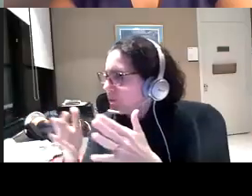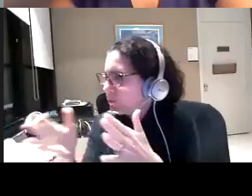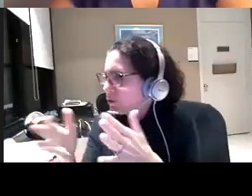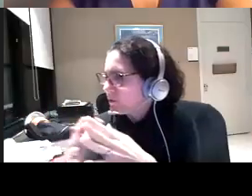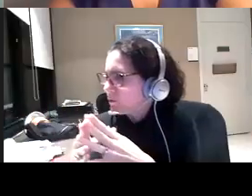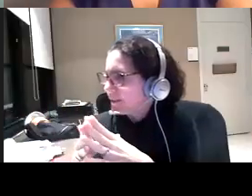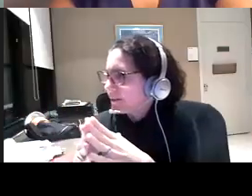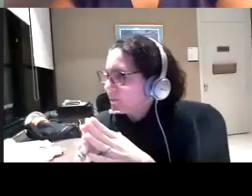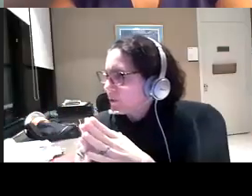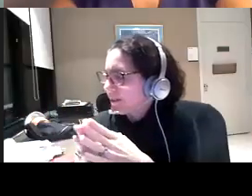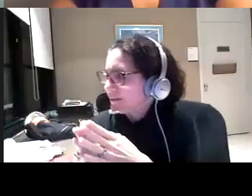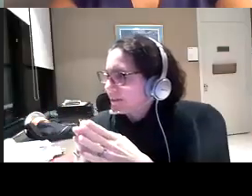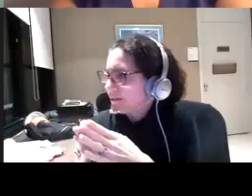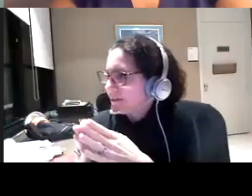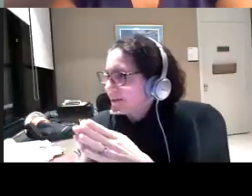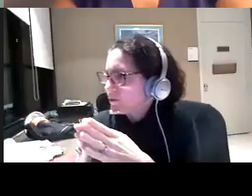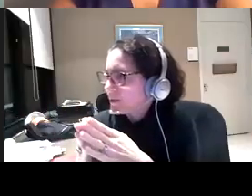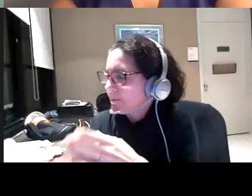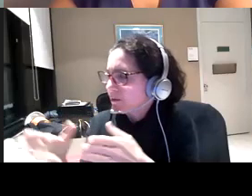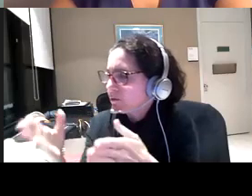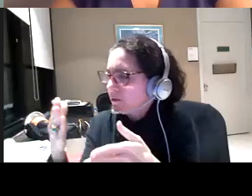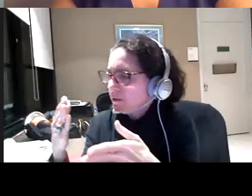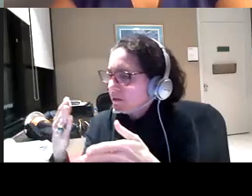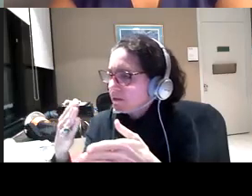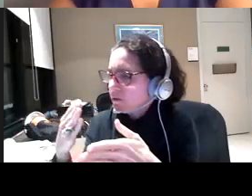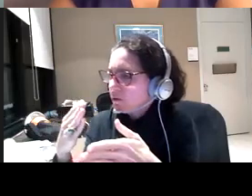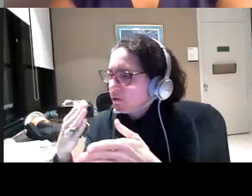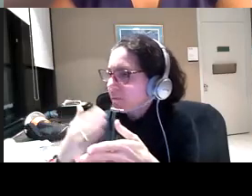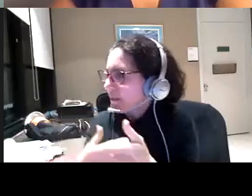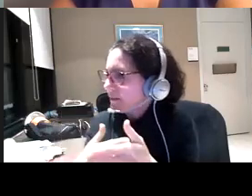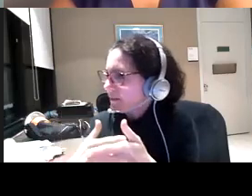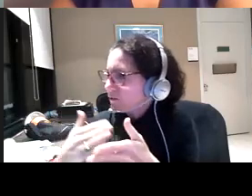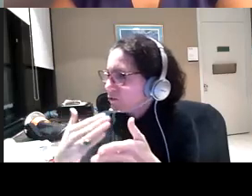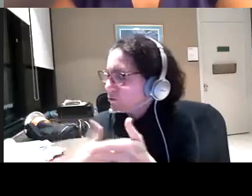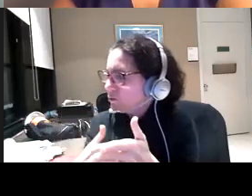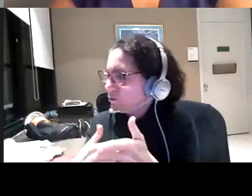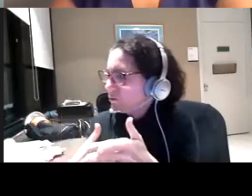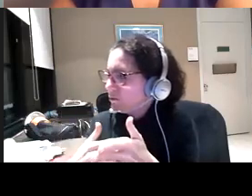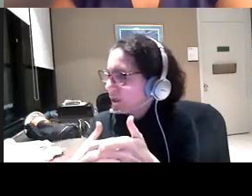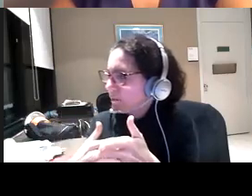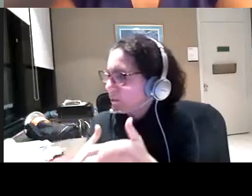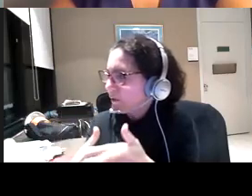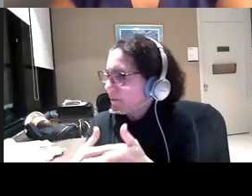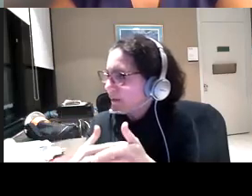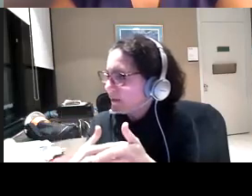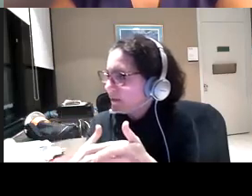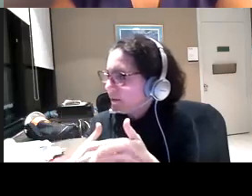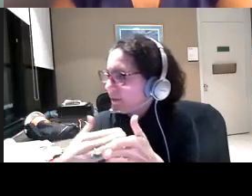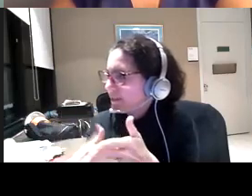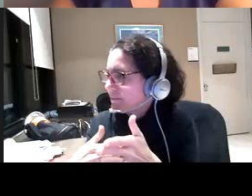Nosotros tenemos muchos estudiantes que podrían estar interesados, sin embargo, completan su